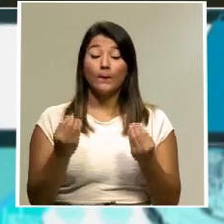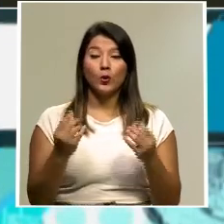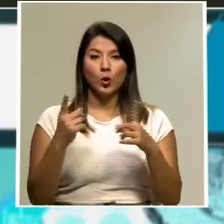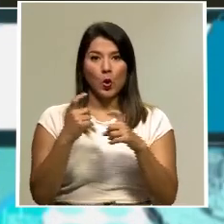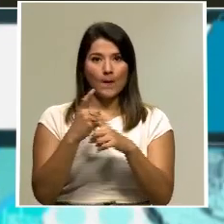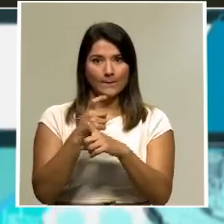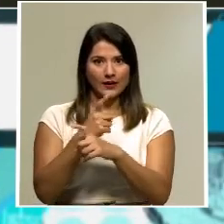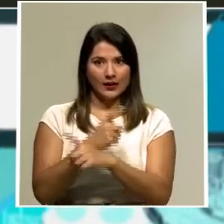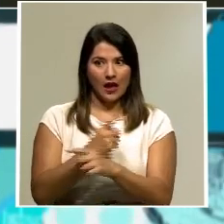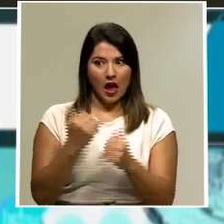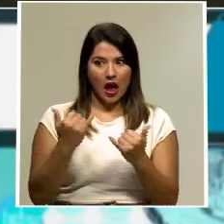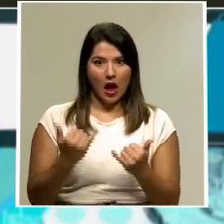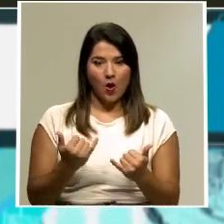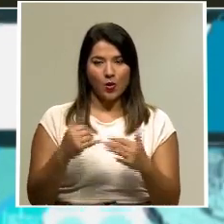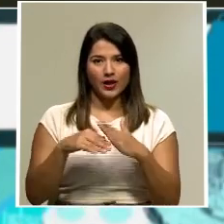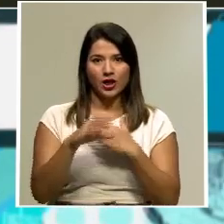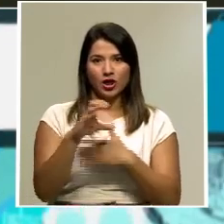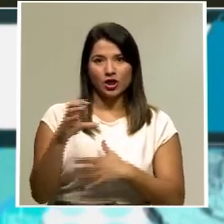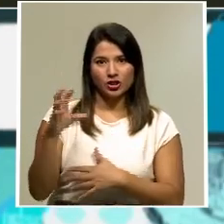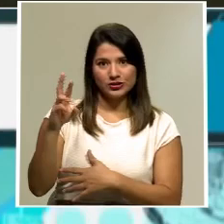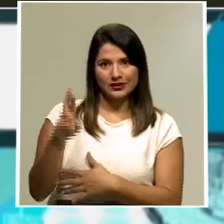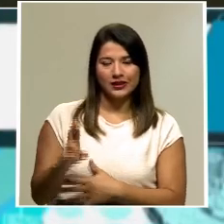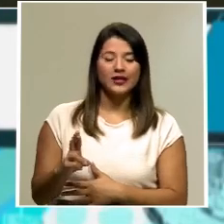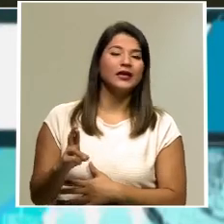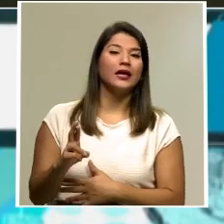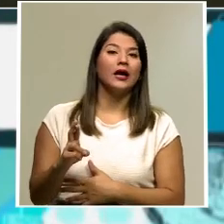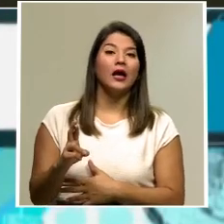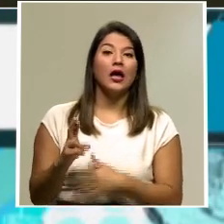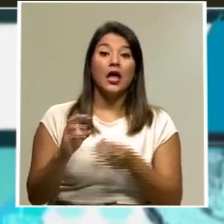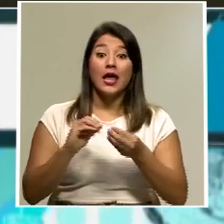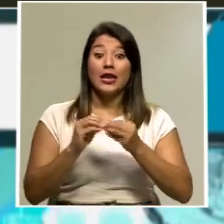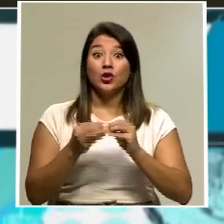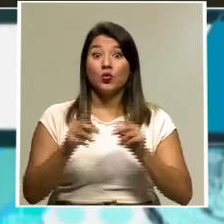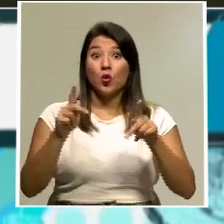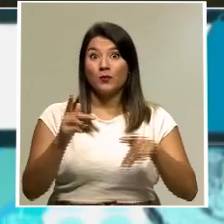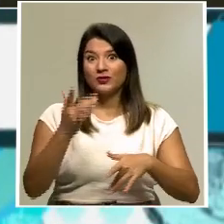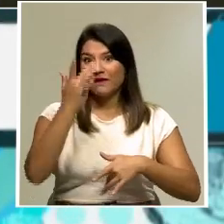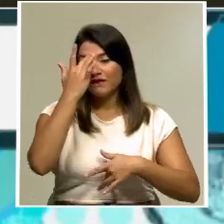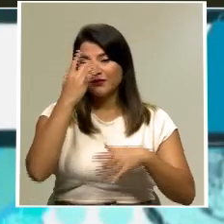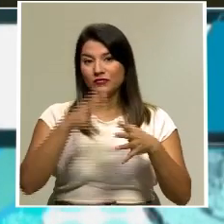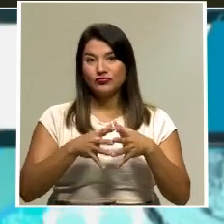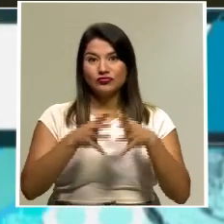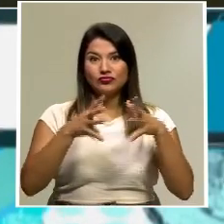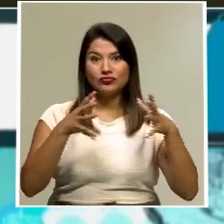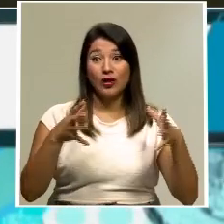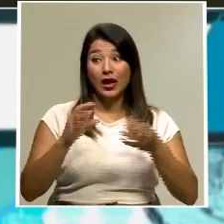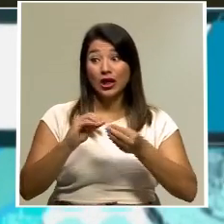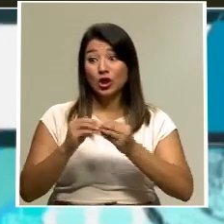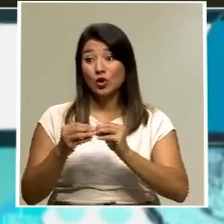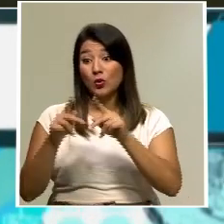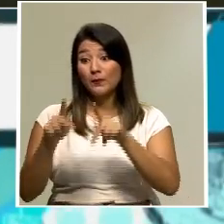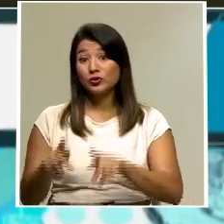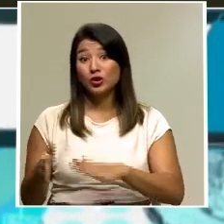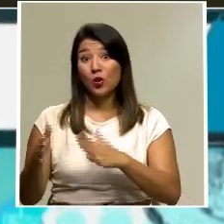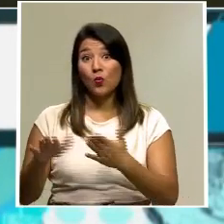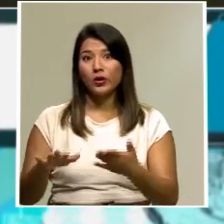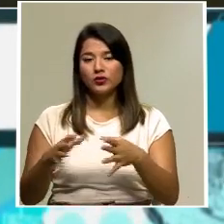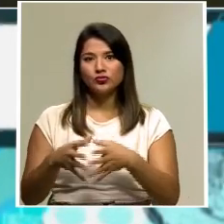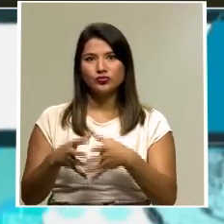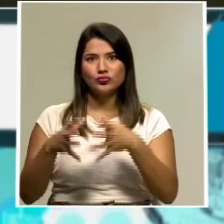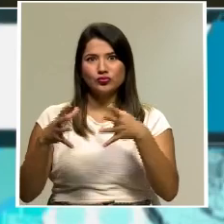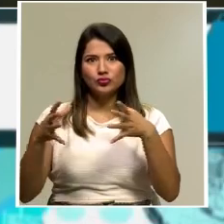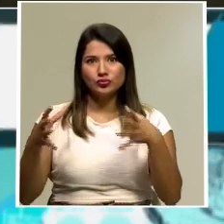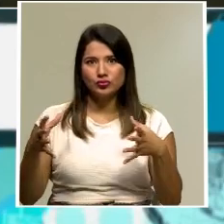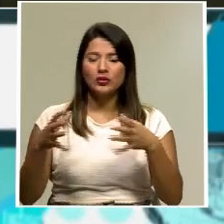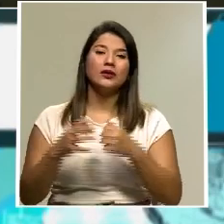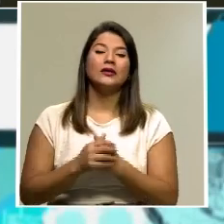la que vivimos en estos días. La cantidad de contagios, la cantidad de muertes crece. La ola